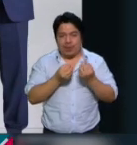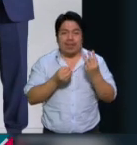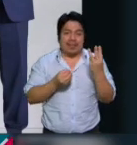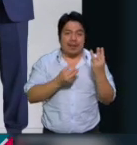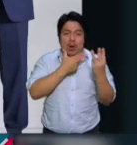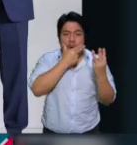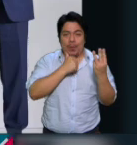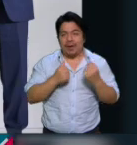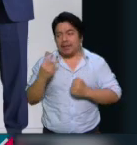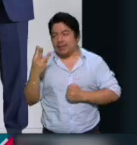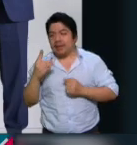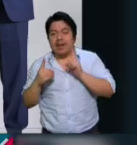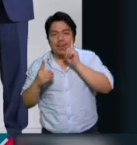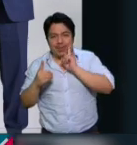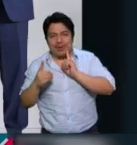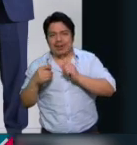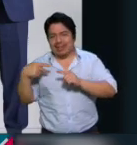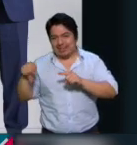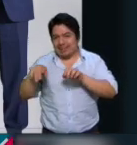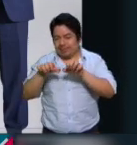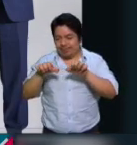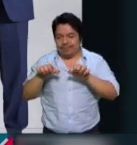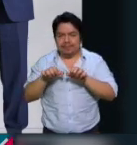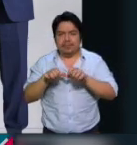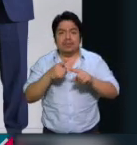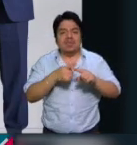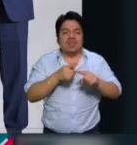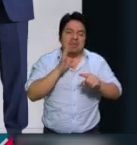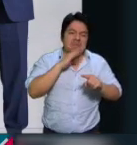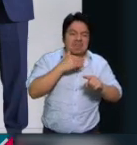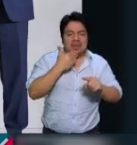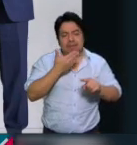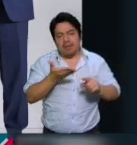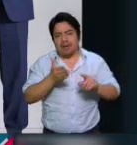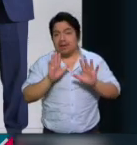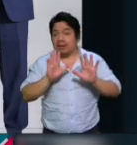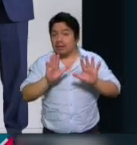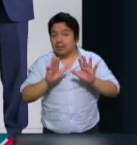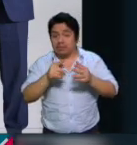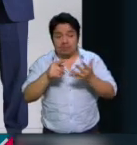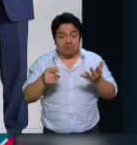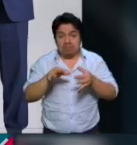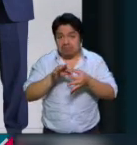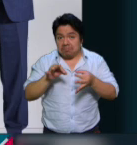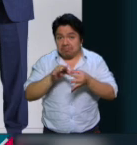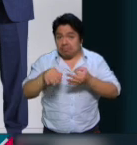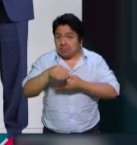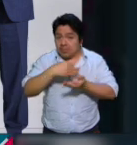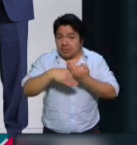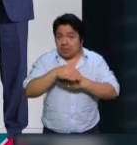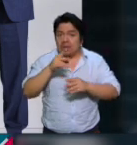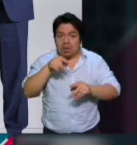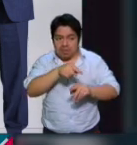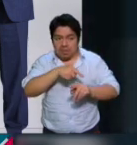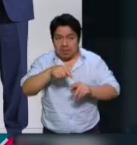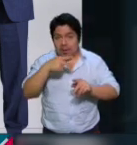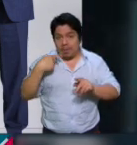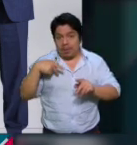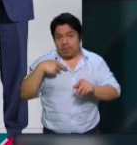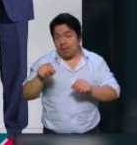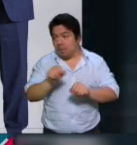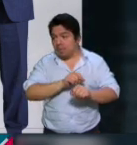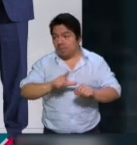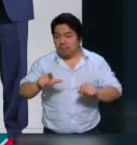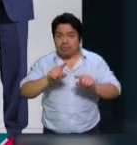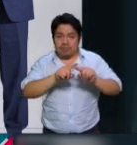parte de su gabinete porque Más allá de quién nos caiga bien o nos caiga mal es una realidad que son cuadros técnicos de capacidad probada para las áreas de